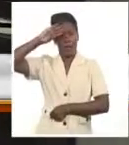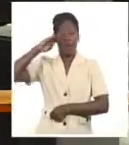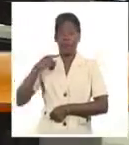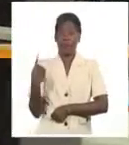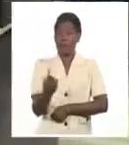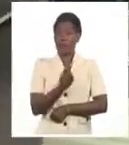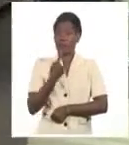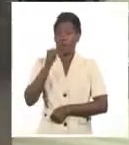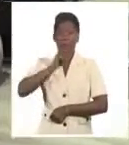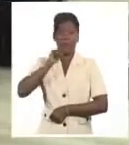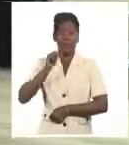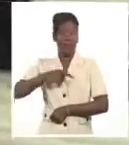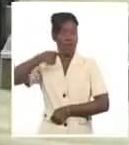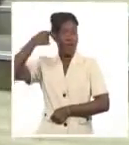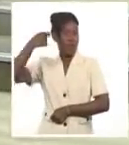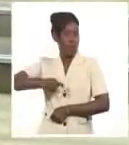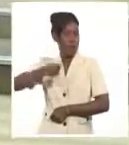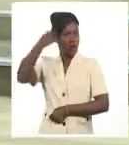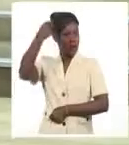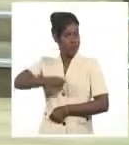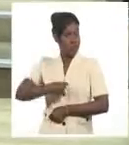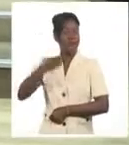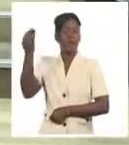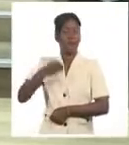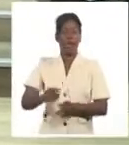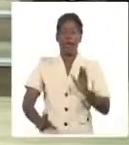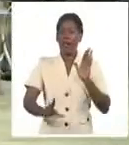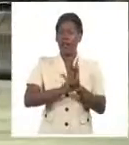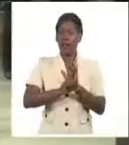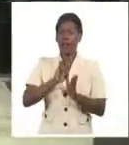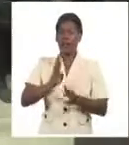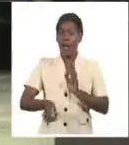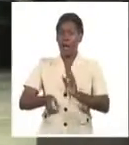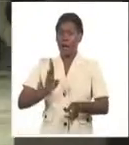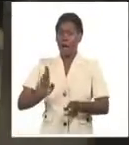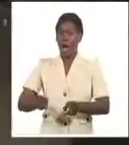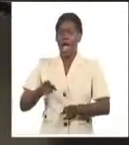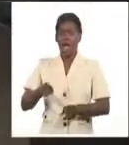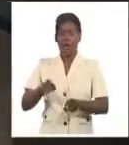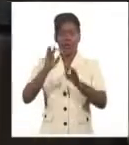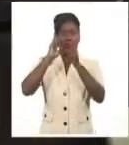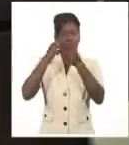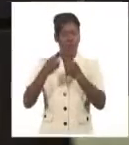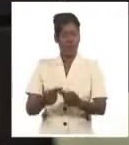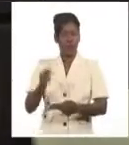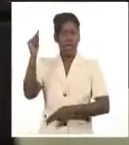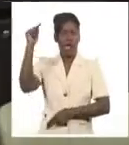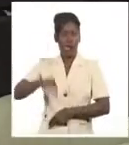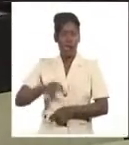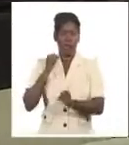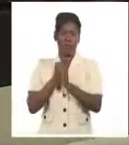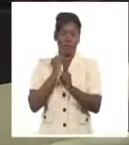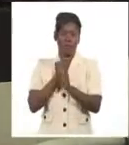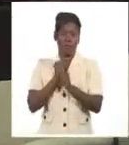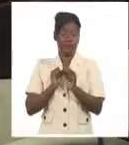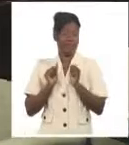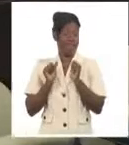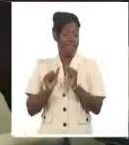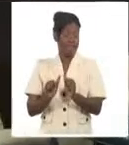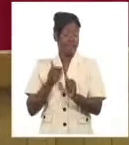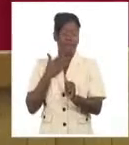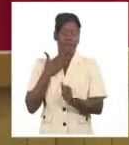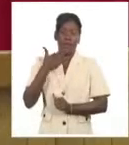magistrados y jueces a quienes las regulaciones contenidas en dichas normas confían amplias y novedosas facultades para